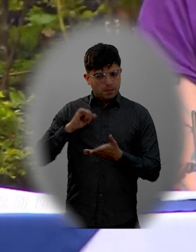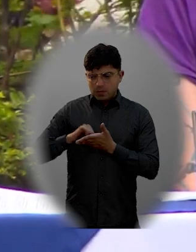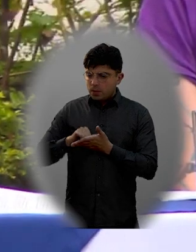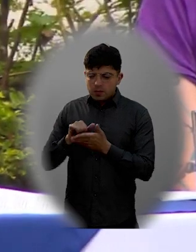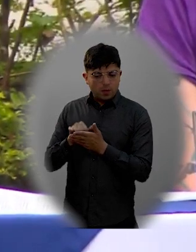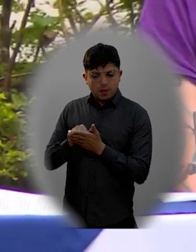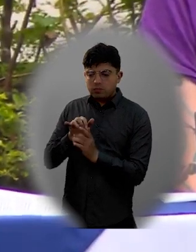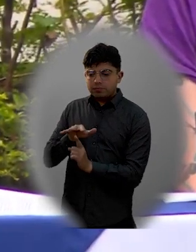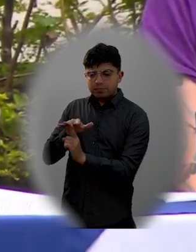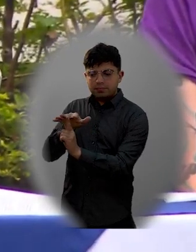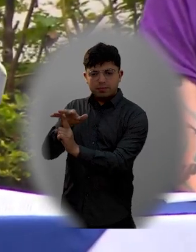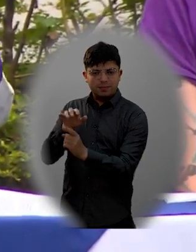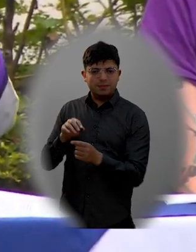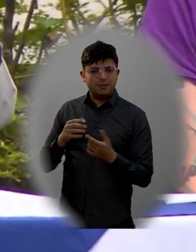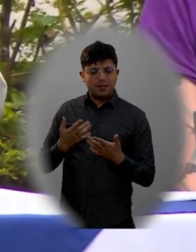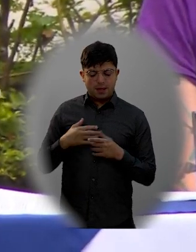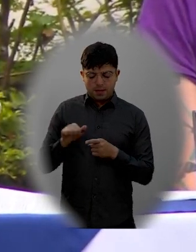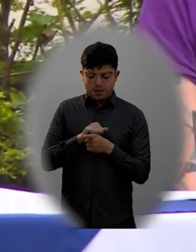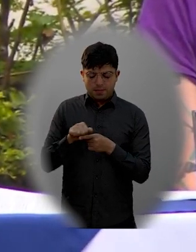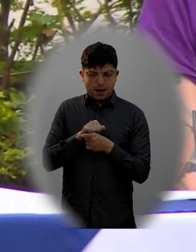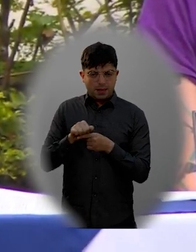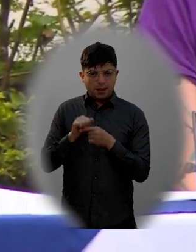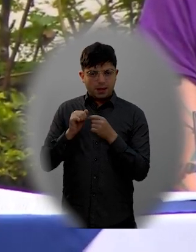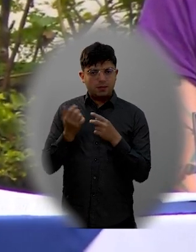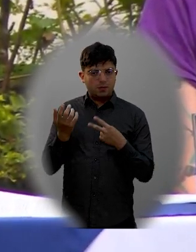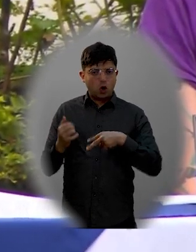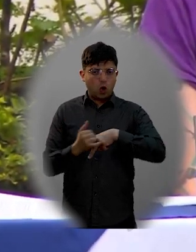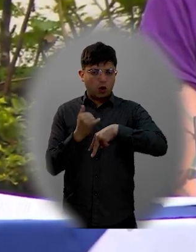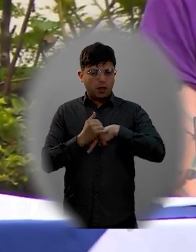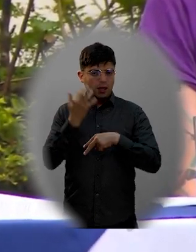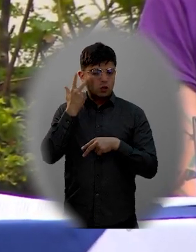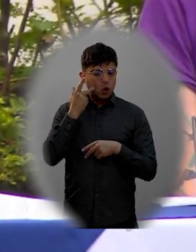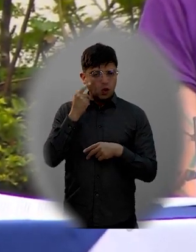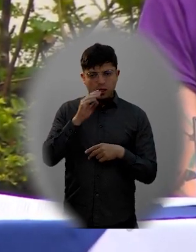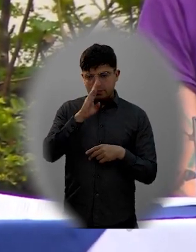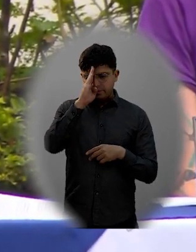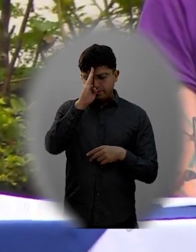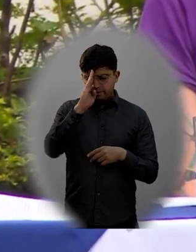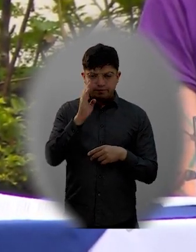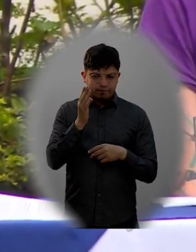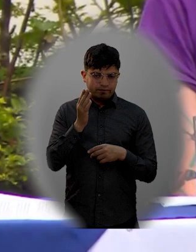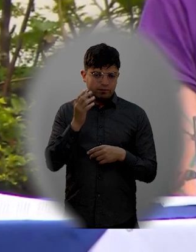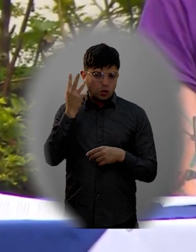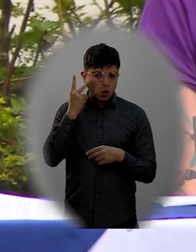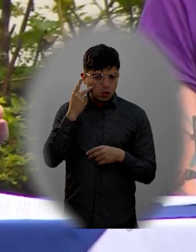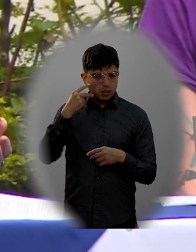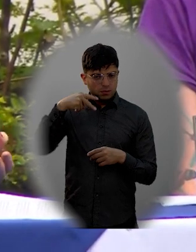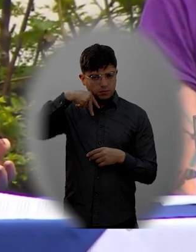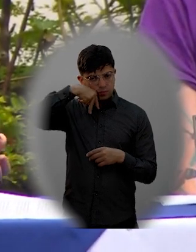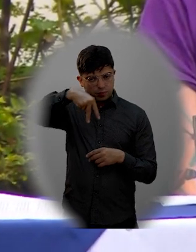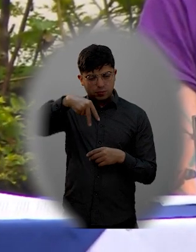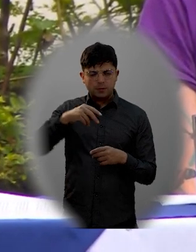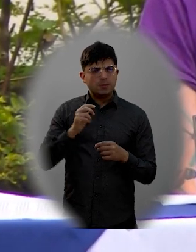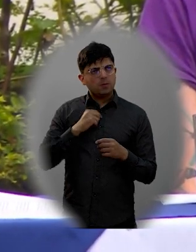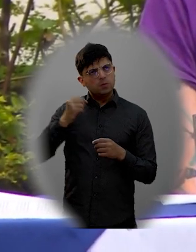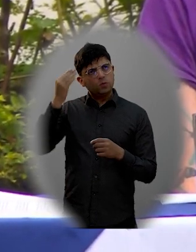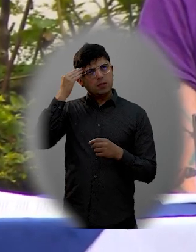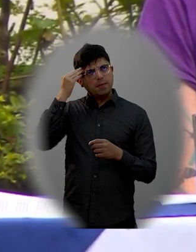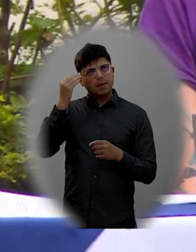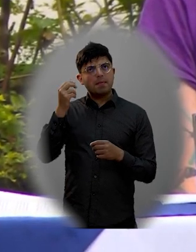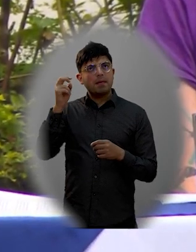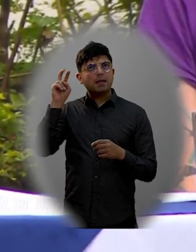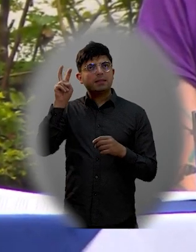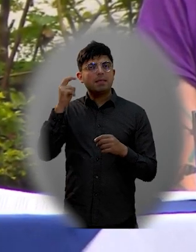produciendo desde nuestras prácticas cotidianas, desde un saber que es profundamente femenino, creo yo, que es la